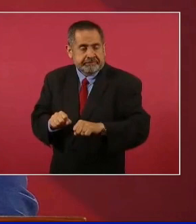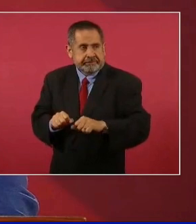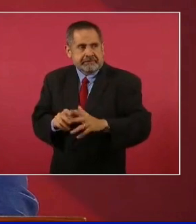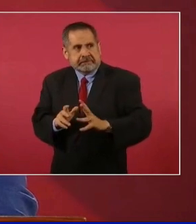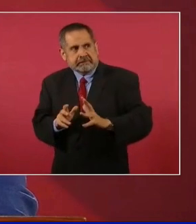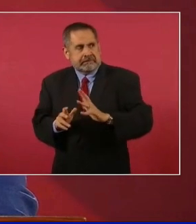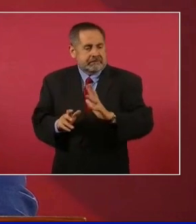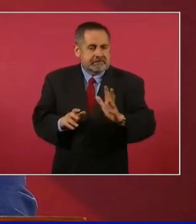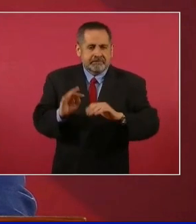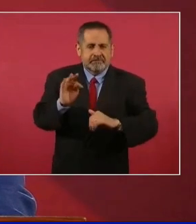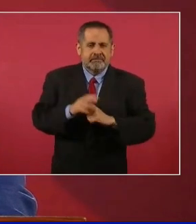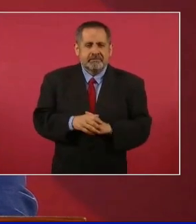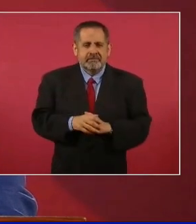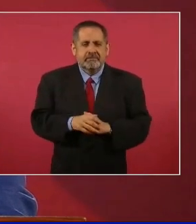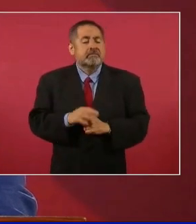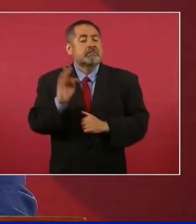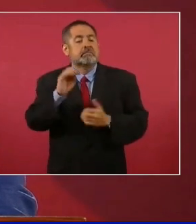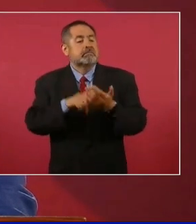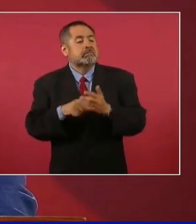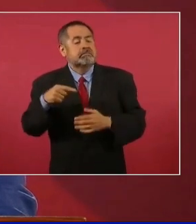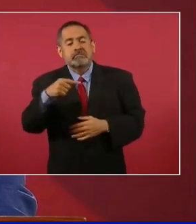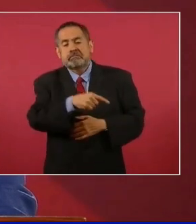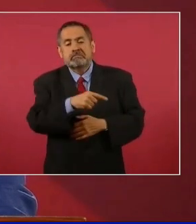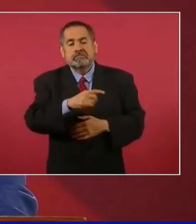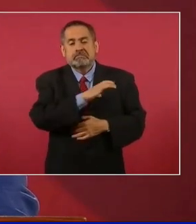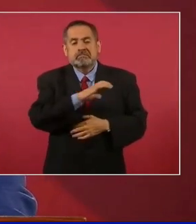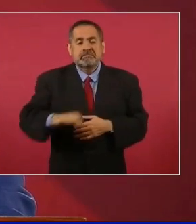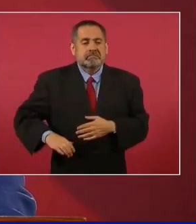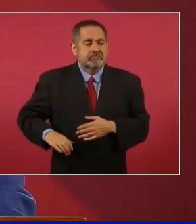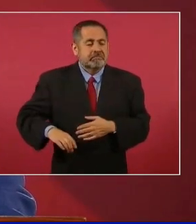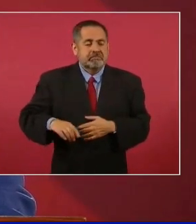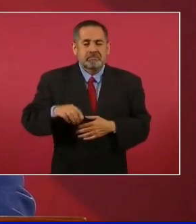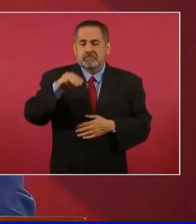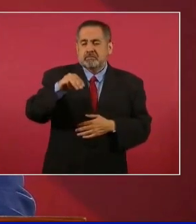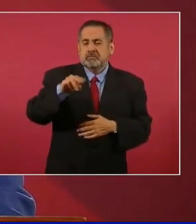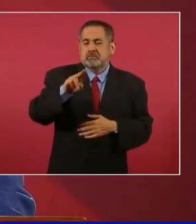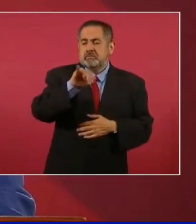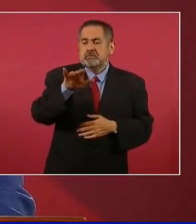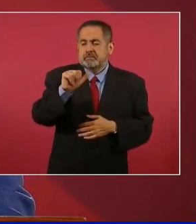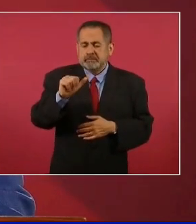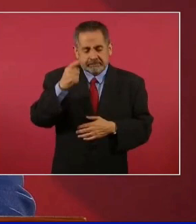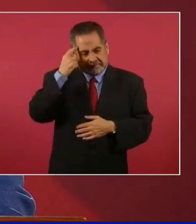si salía de candidato el general Múgica.